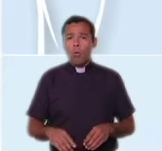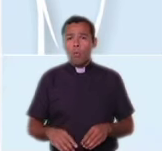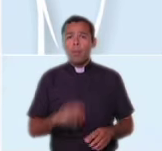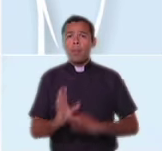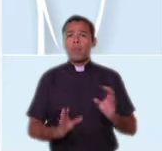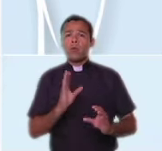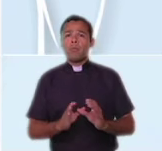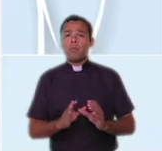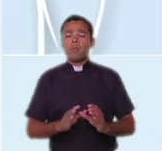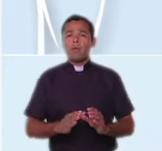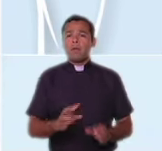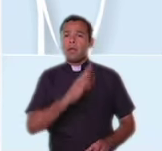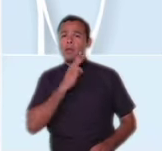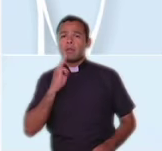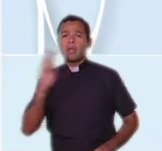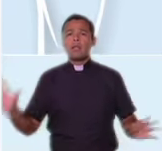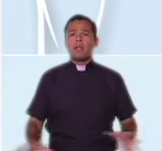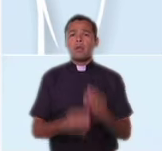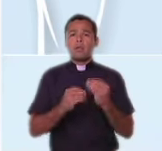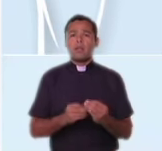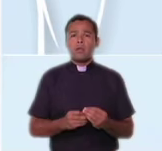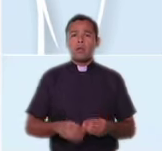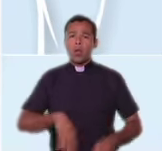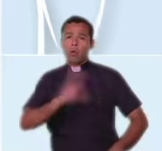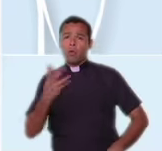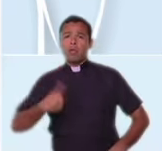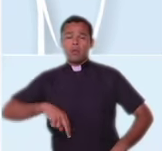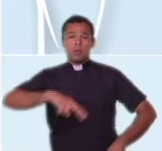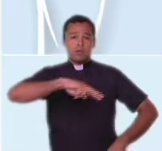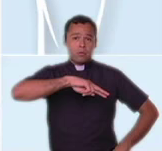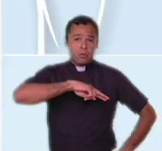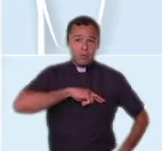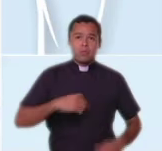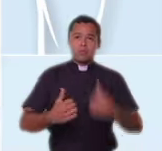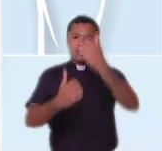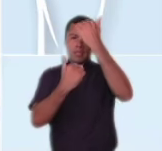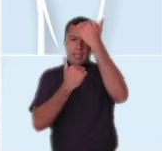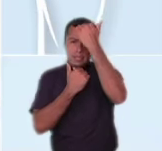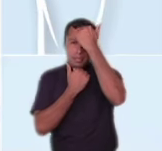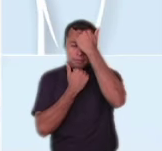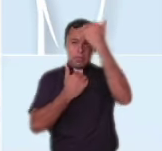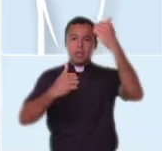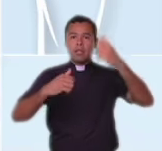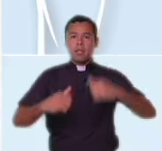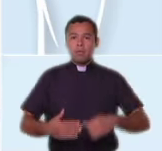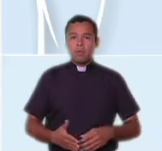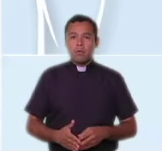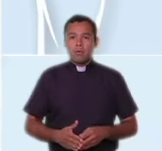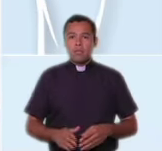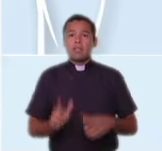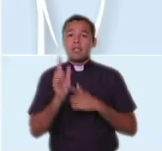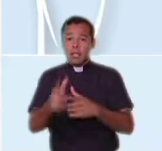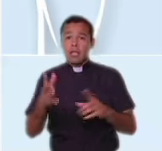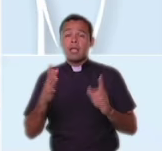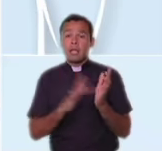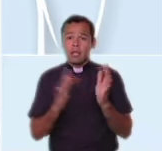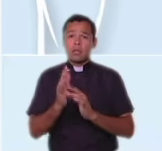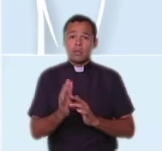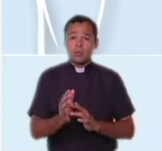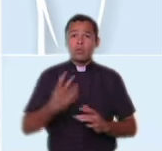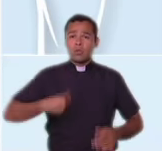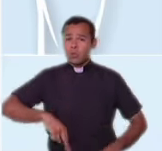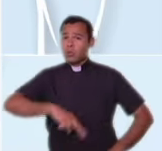mensaje de salvación. El voltear hacia atrás y ver lo que hemos dejado,